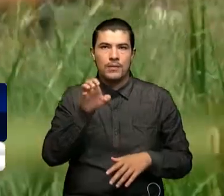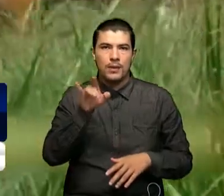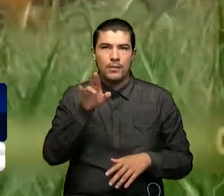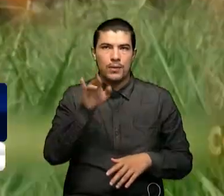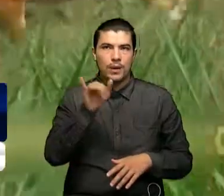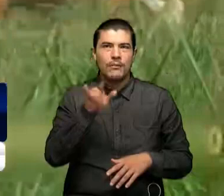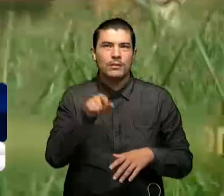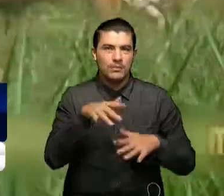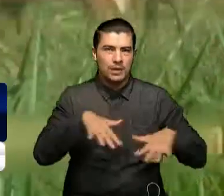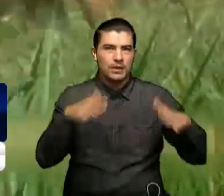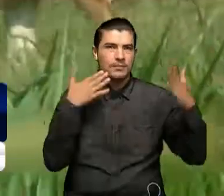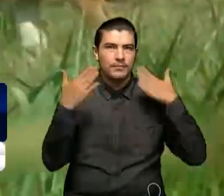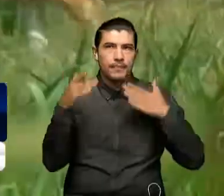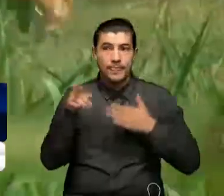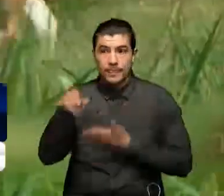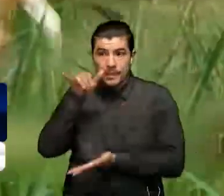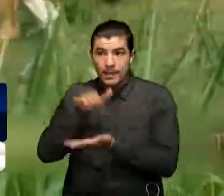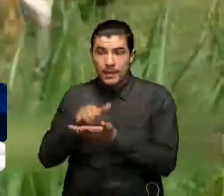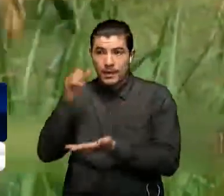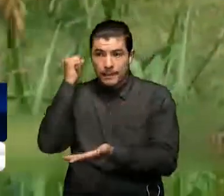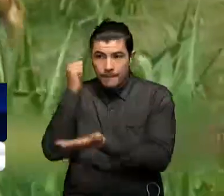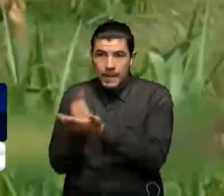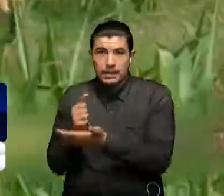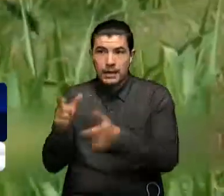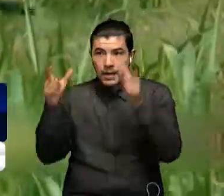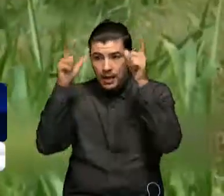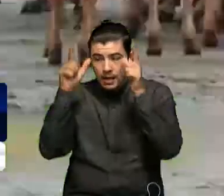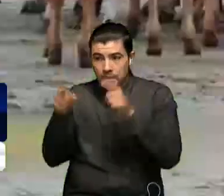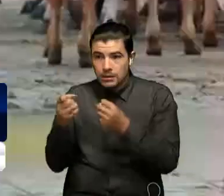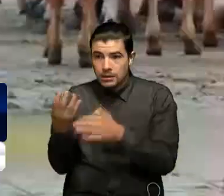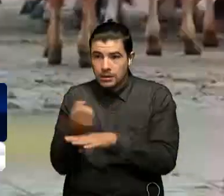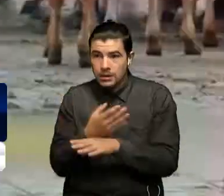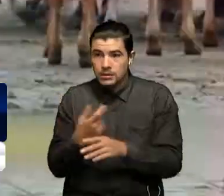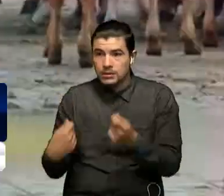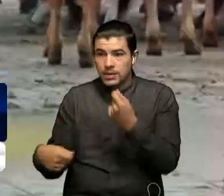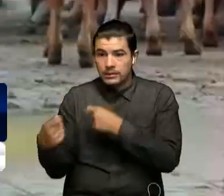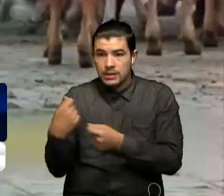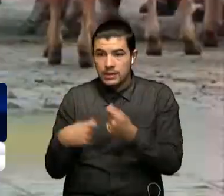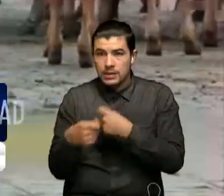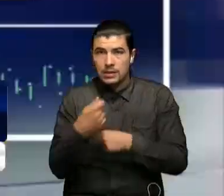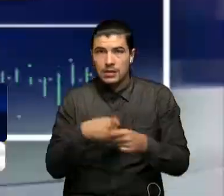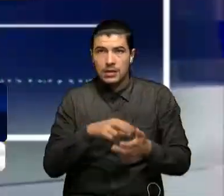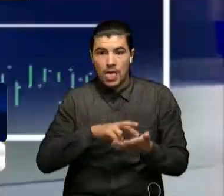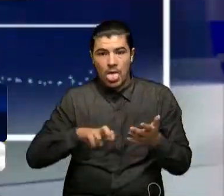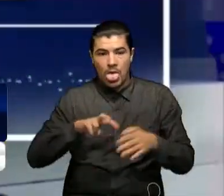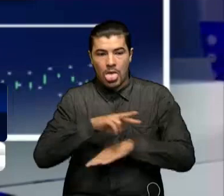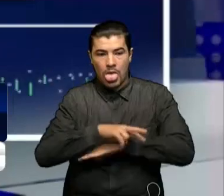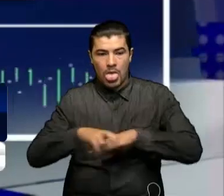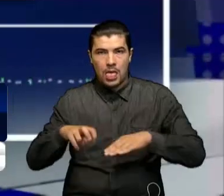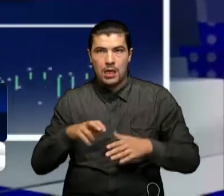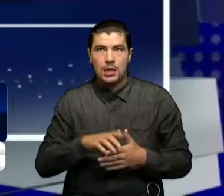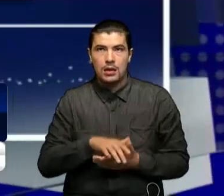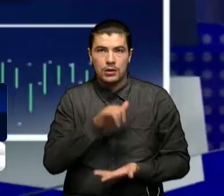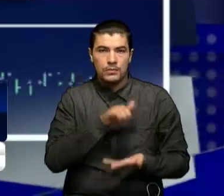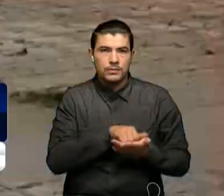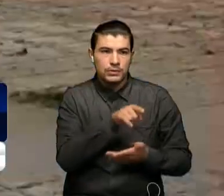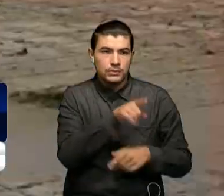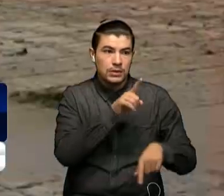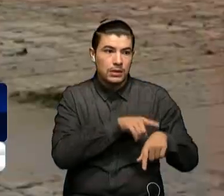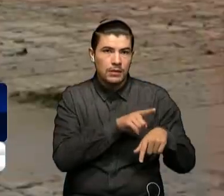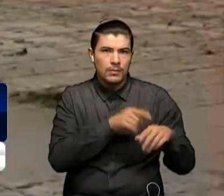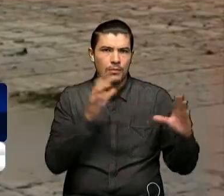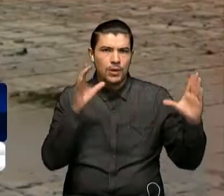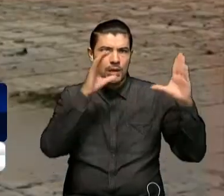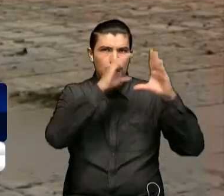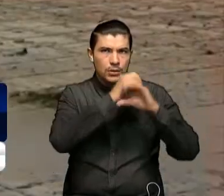delito consiste en sacrificar la res en un potrero de la finca y llevárselo totalmente despresado. Eso usualmente lo hacen en horas de la noche.